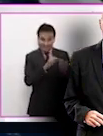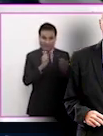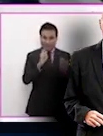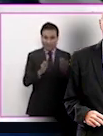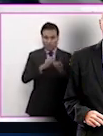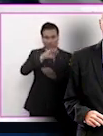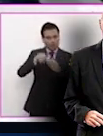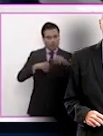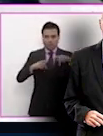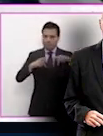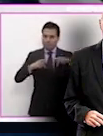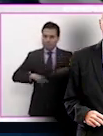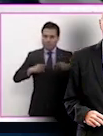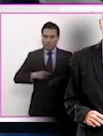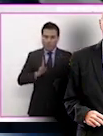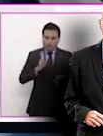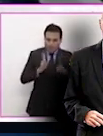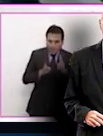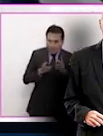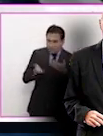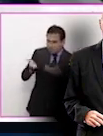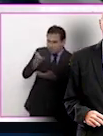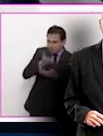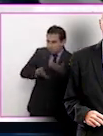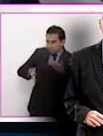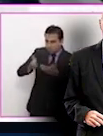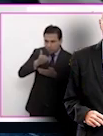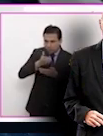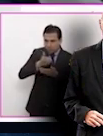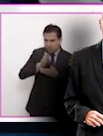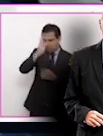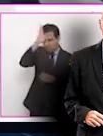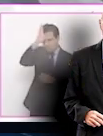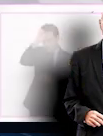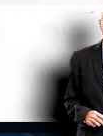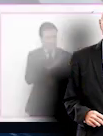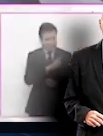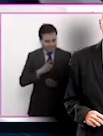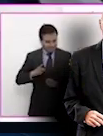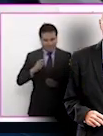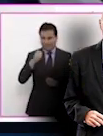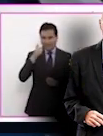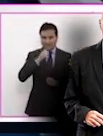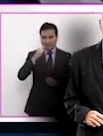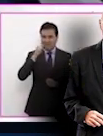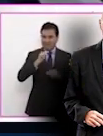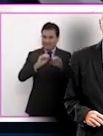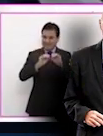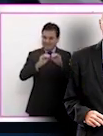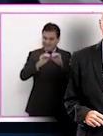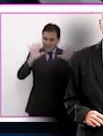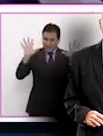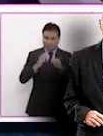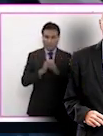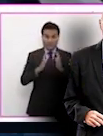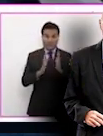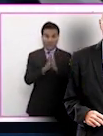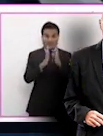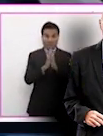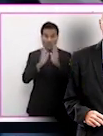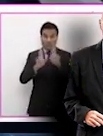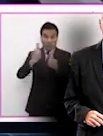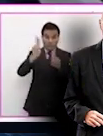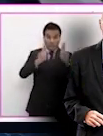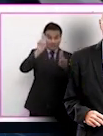juicio de los ciudadanos y que el voto no se respete y, por otro lado, se genere el abstencionismo, que